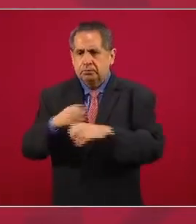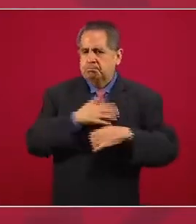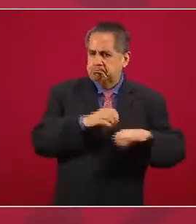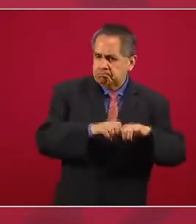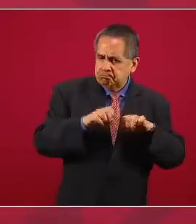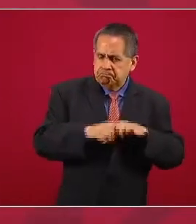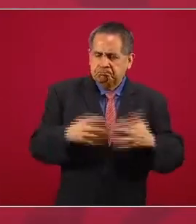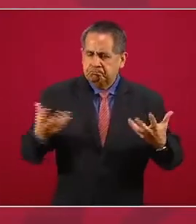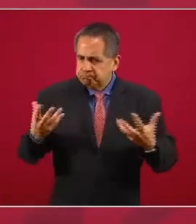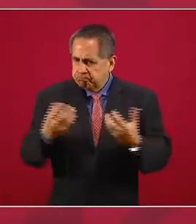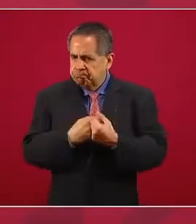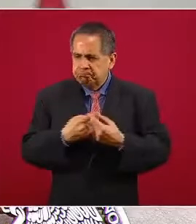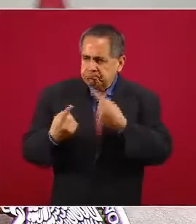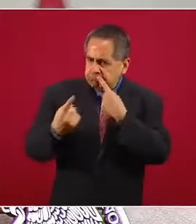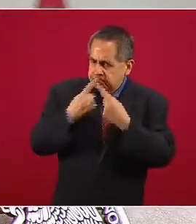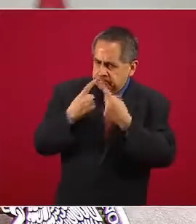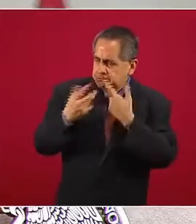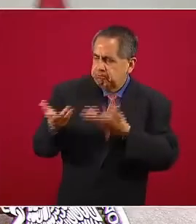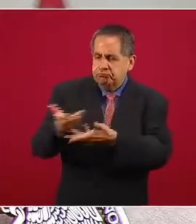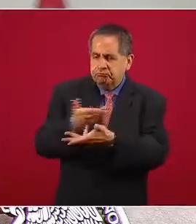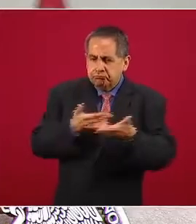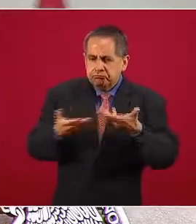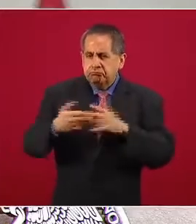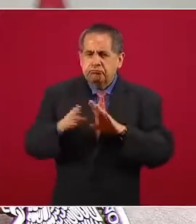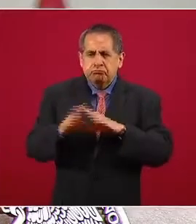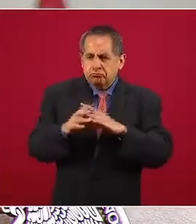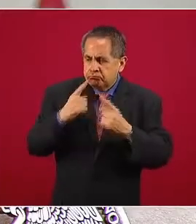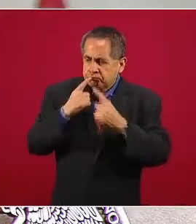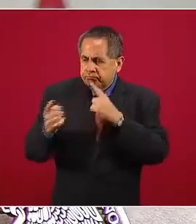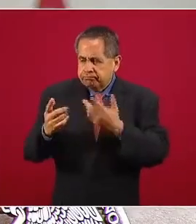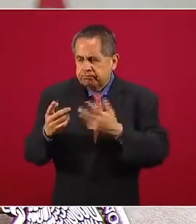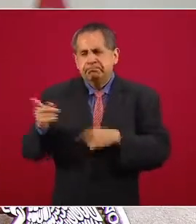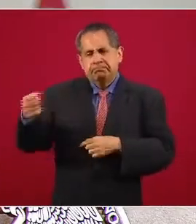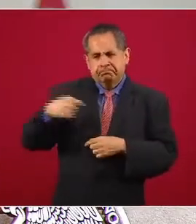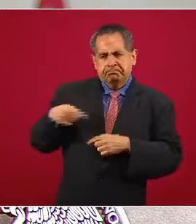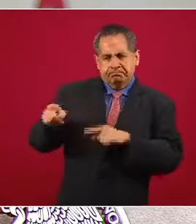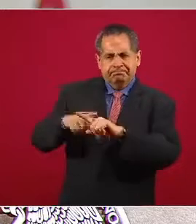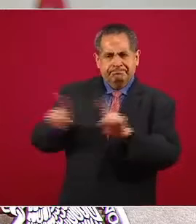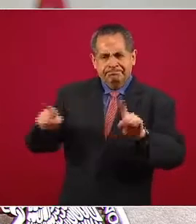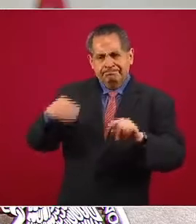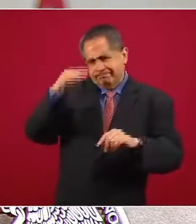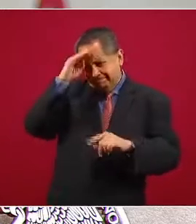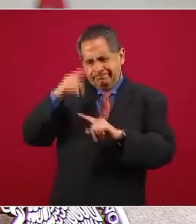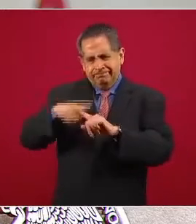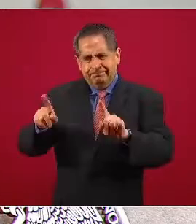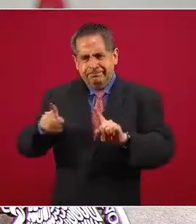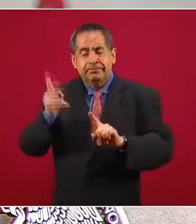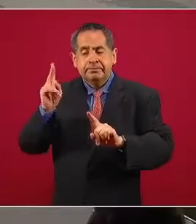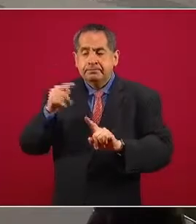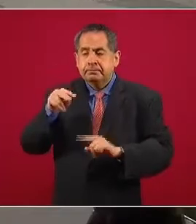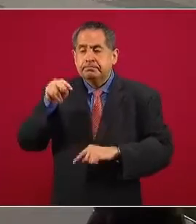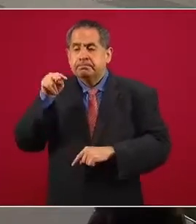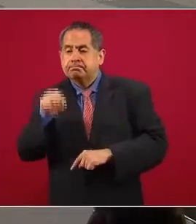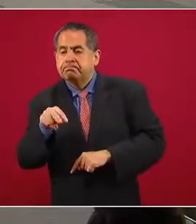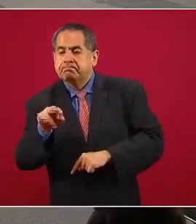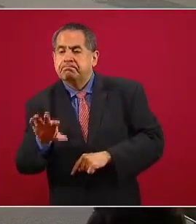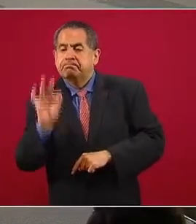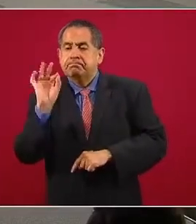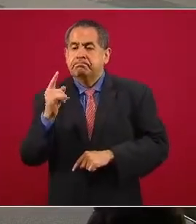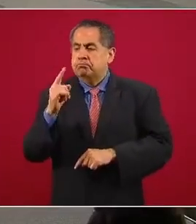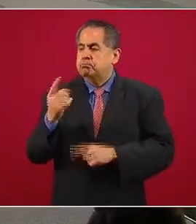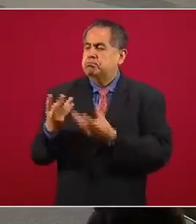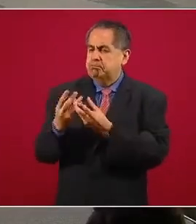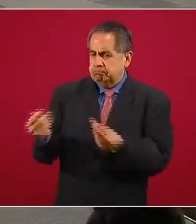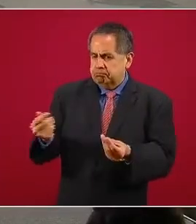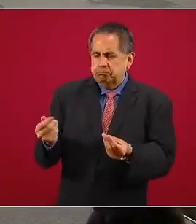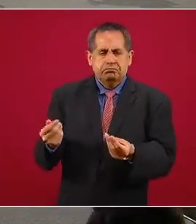nuestros, encontrando evidentemente que teníamos diferencias, pero siempre encontrando una solución a la